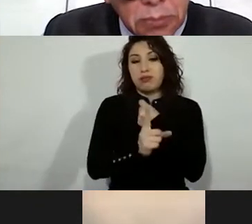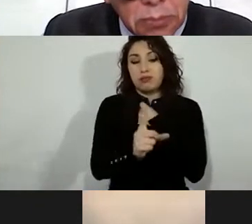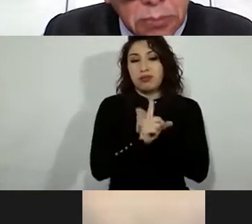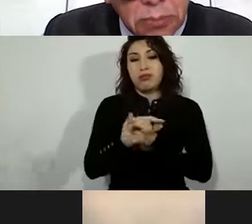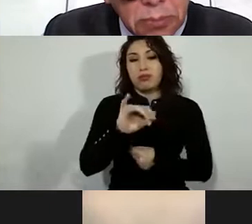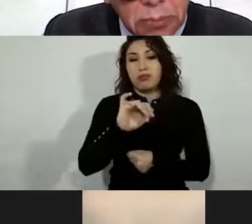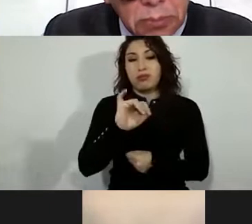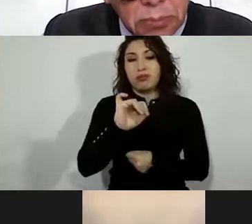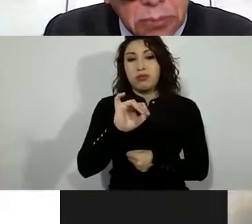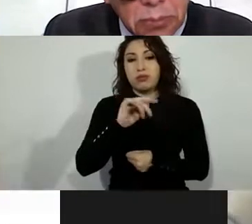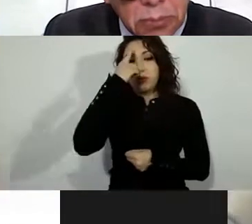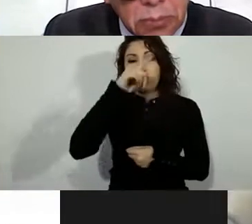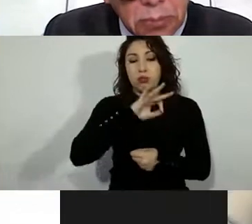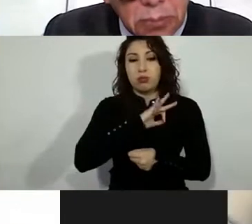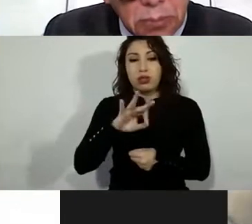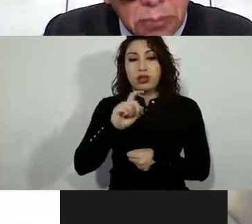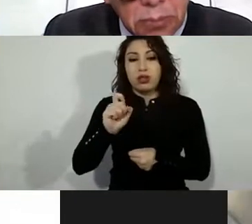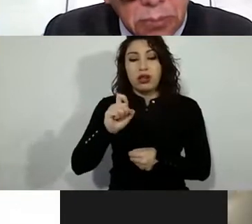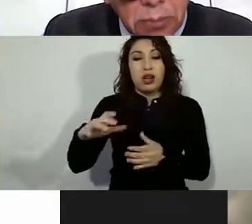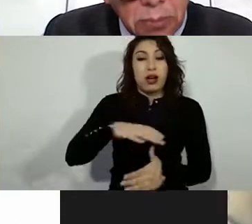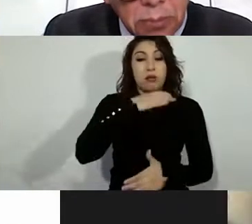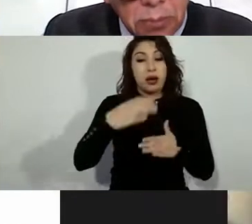llegar a buen puerto. Pues,